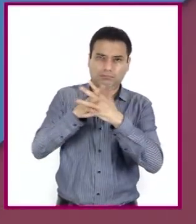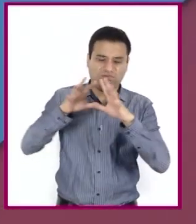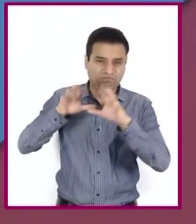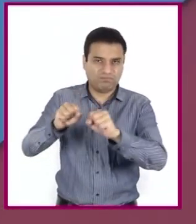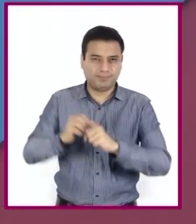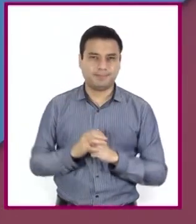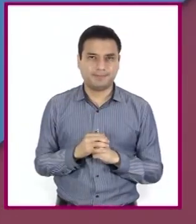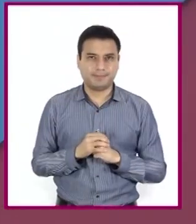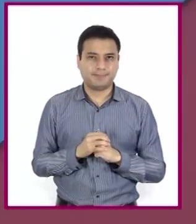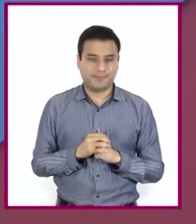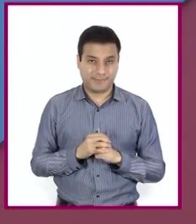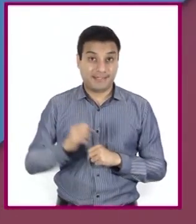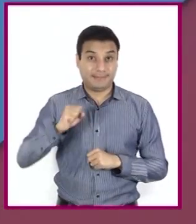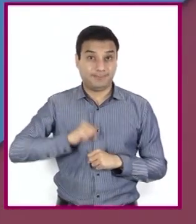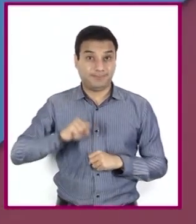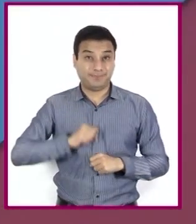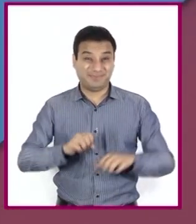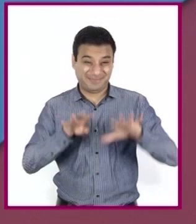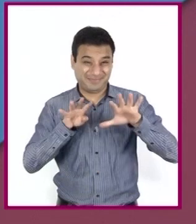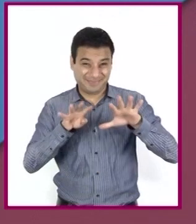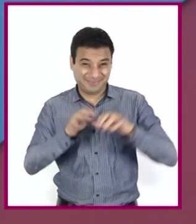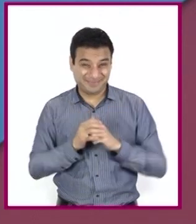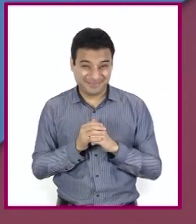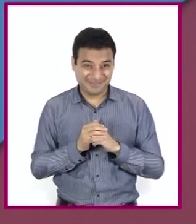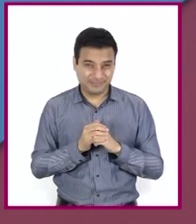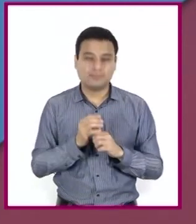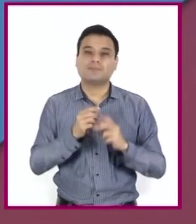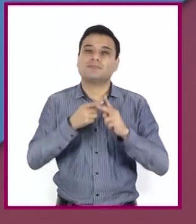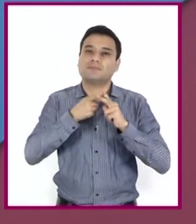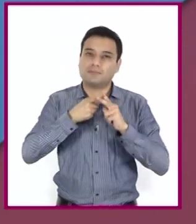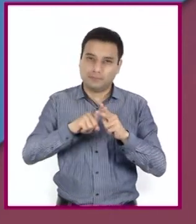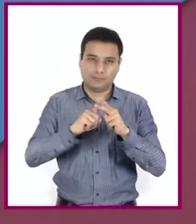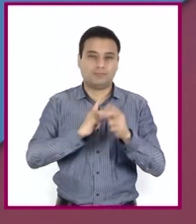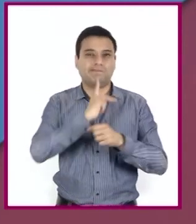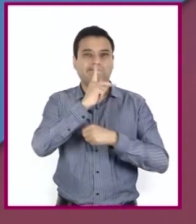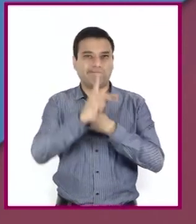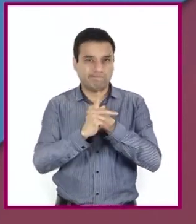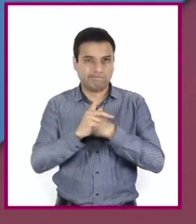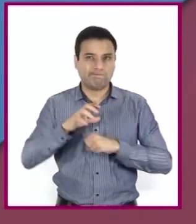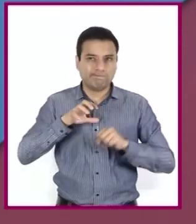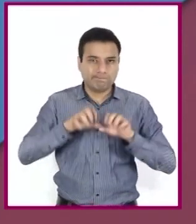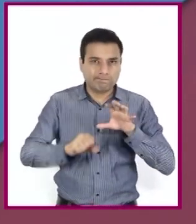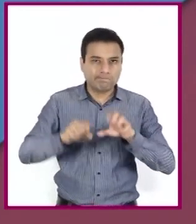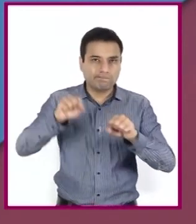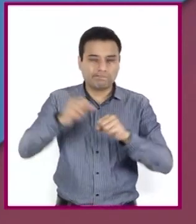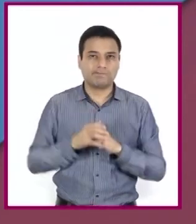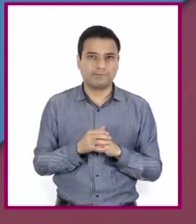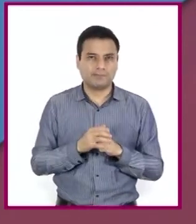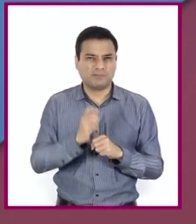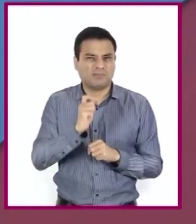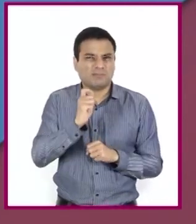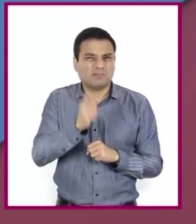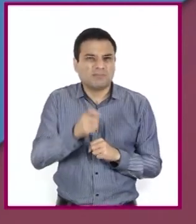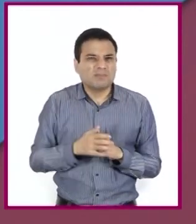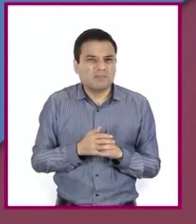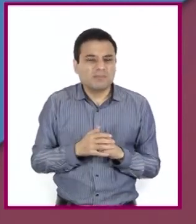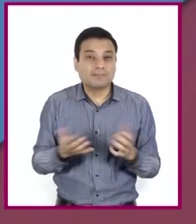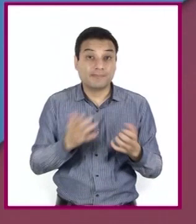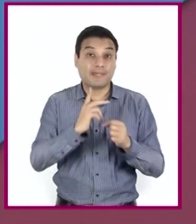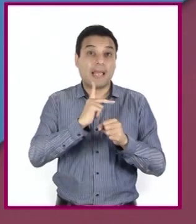mitad del siglo XIX surgió el imperialismo, que se entiende como el derecho que las